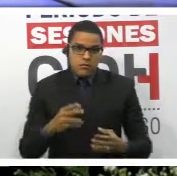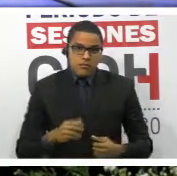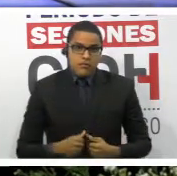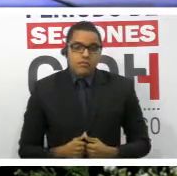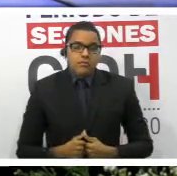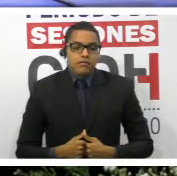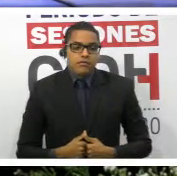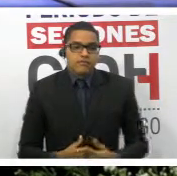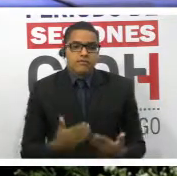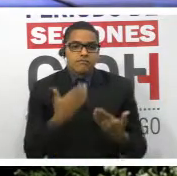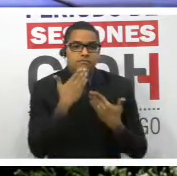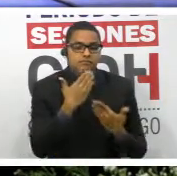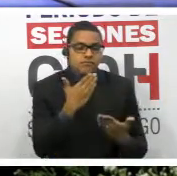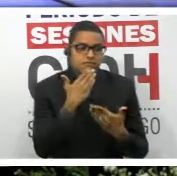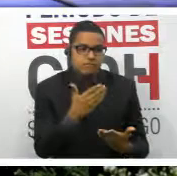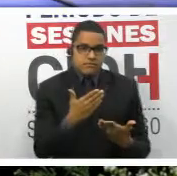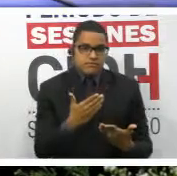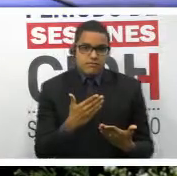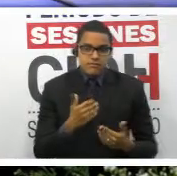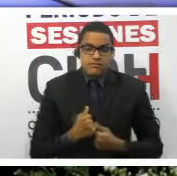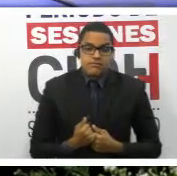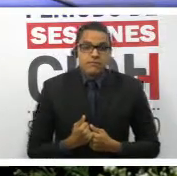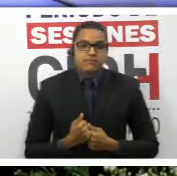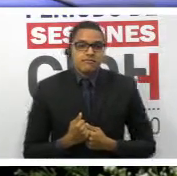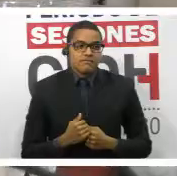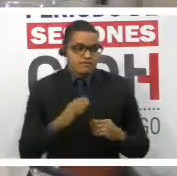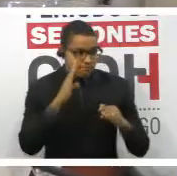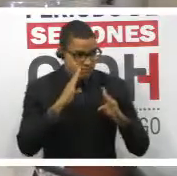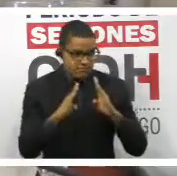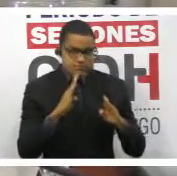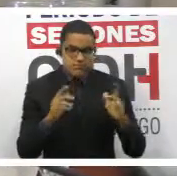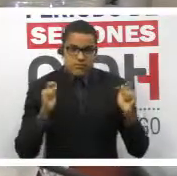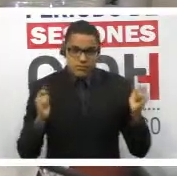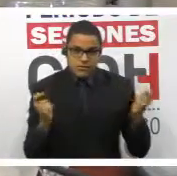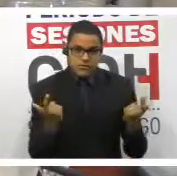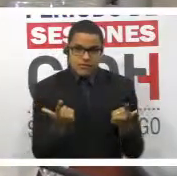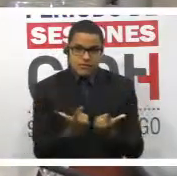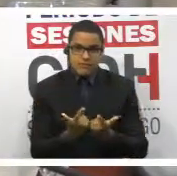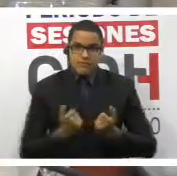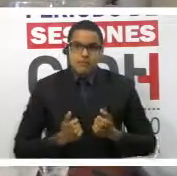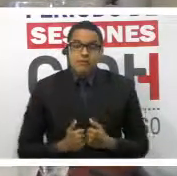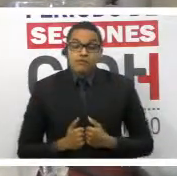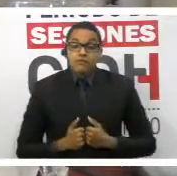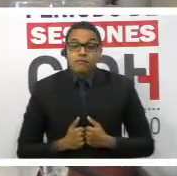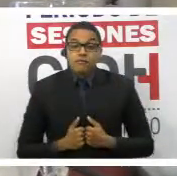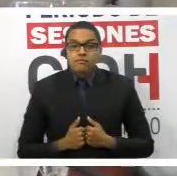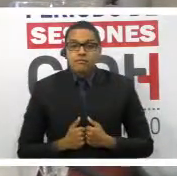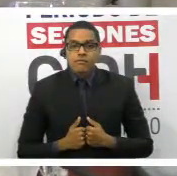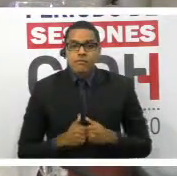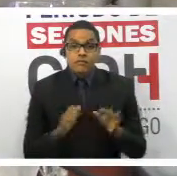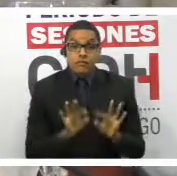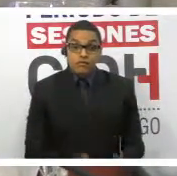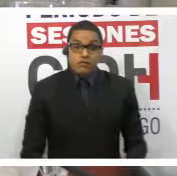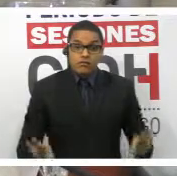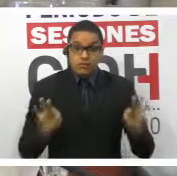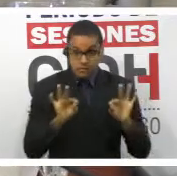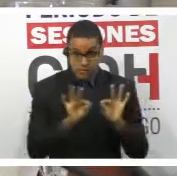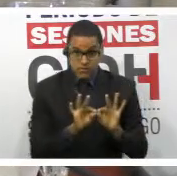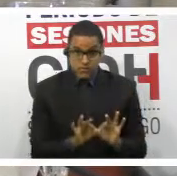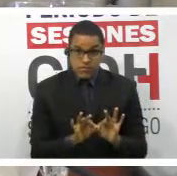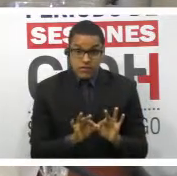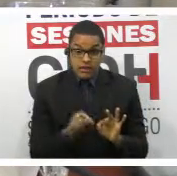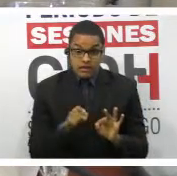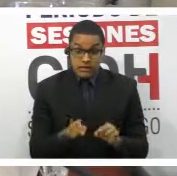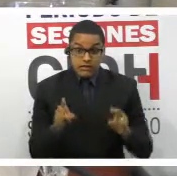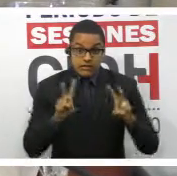muchas gracias señora presidenta saludos a todos a todos sobre todo por la importancia de visibilizar un